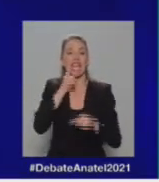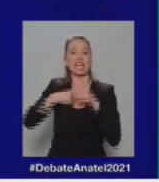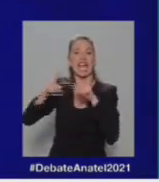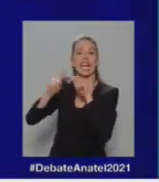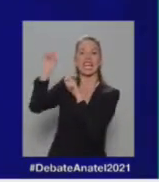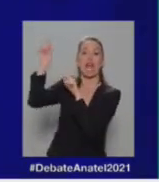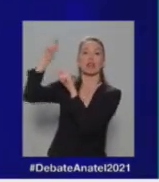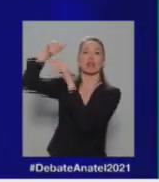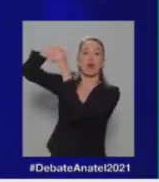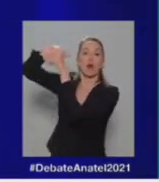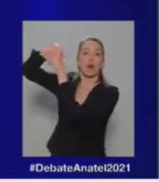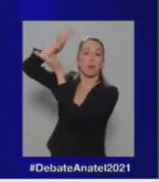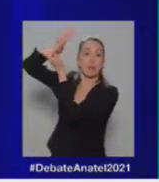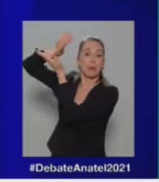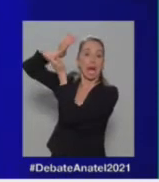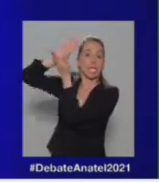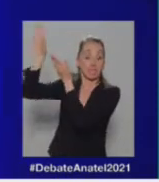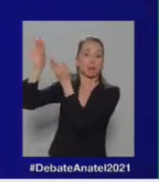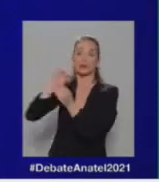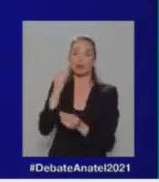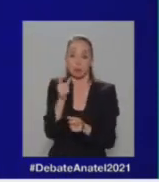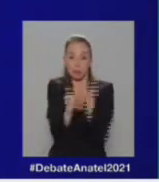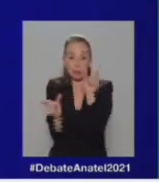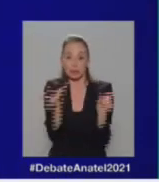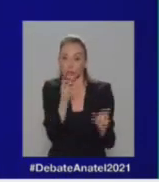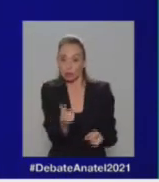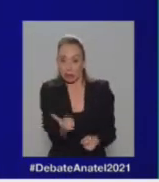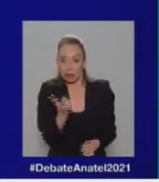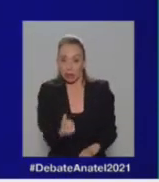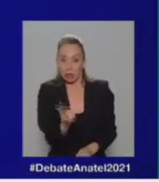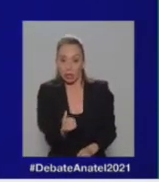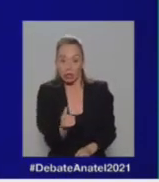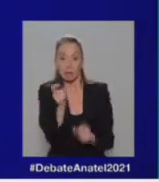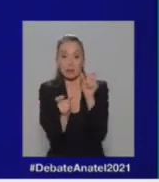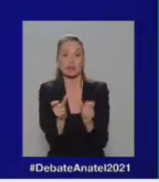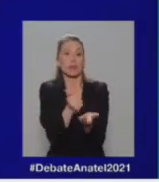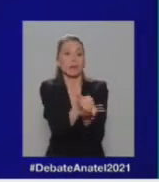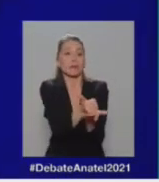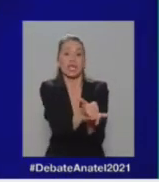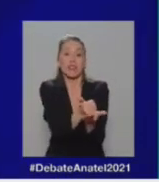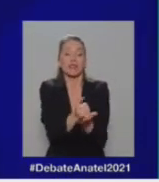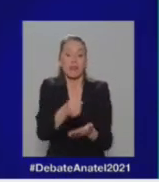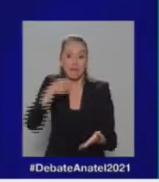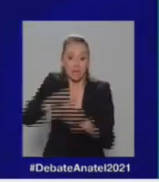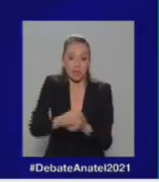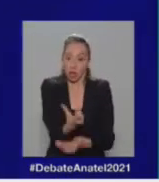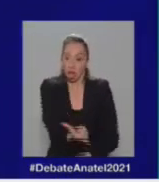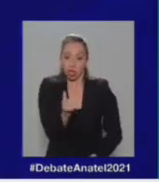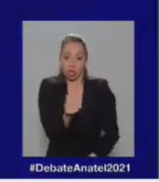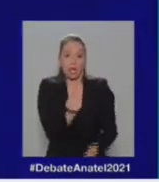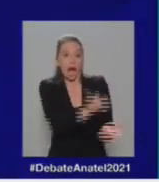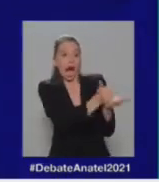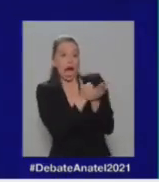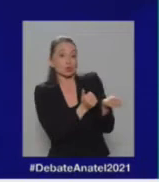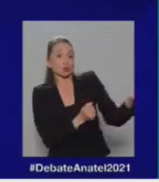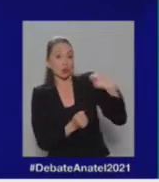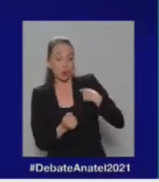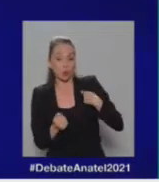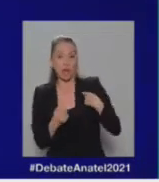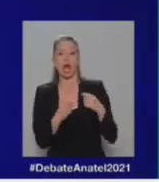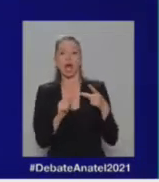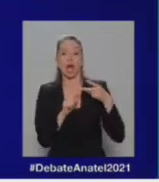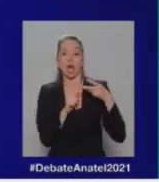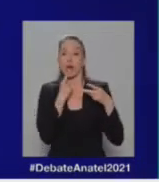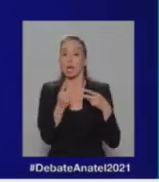Estado de Derecho. Y sobre la diversidad, ¿qué dijo el postulante de Chile Podemos Más? Hay familias diversas y